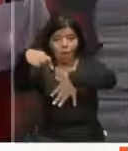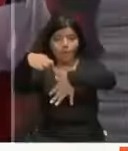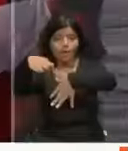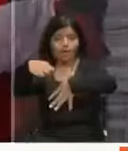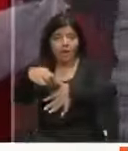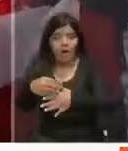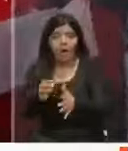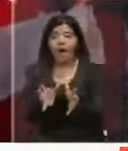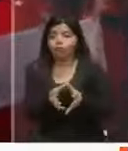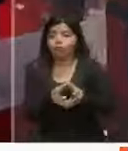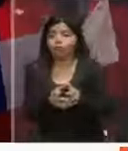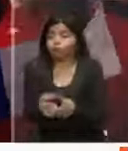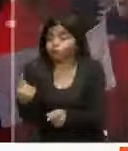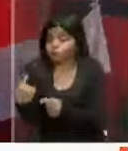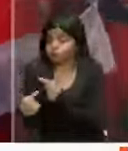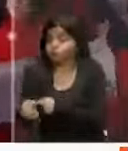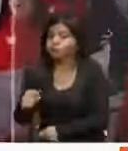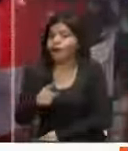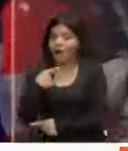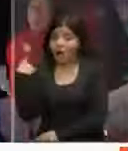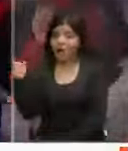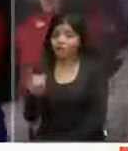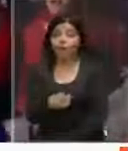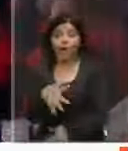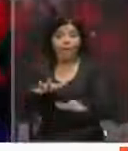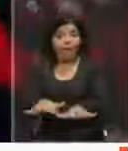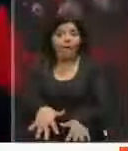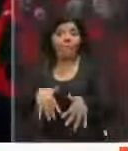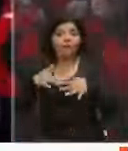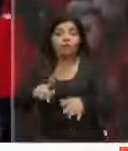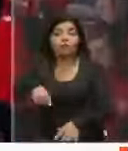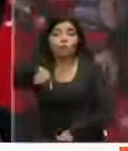Delegación histórica nacional para el evento que a partir